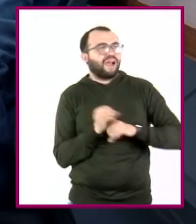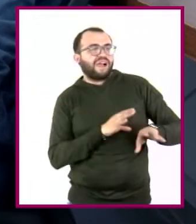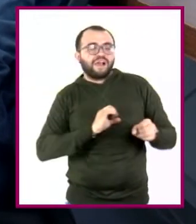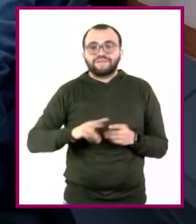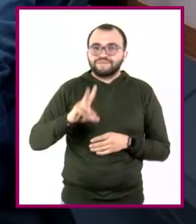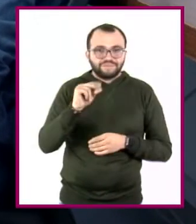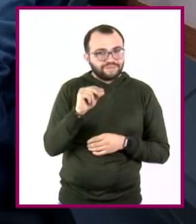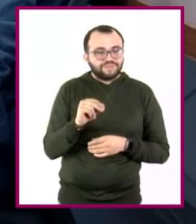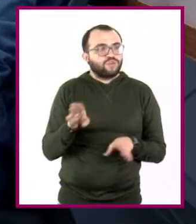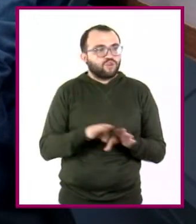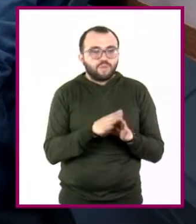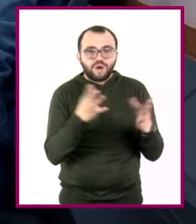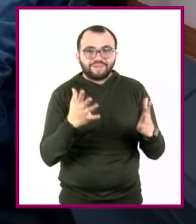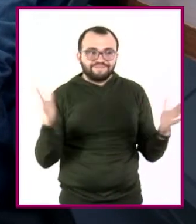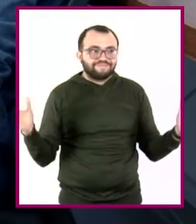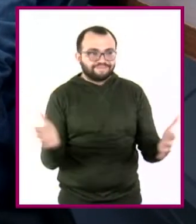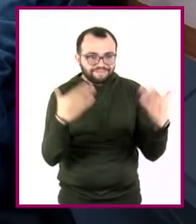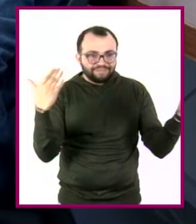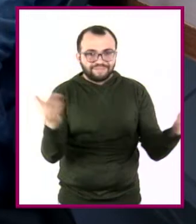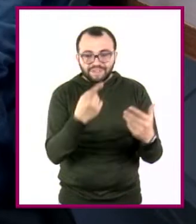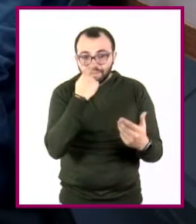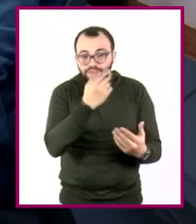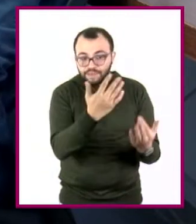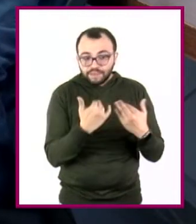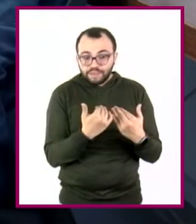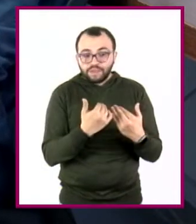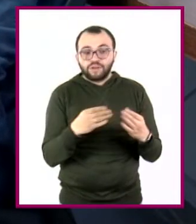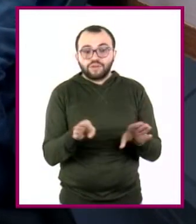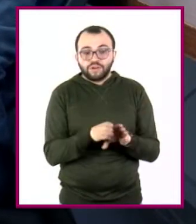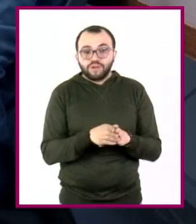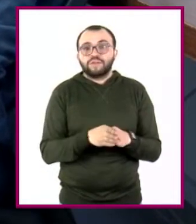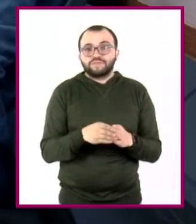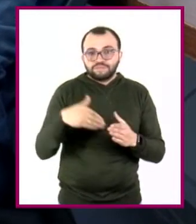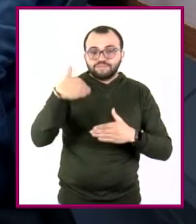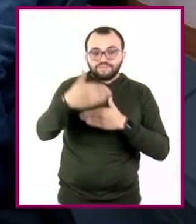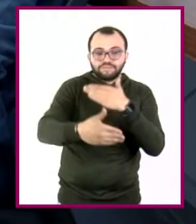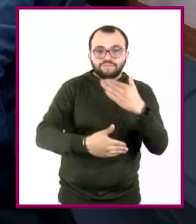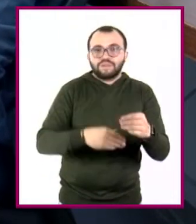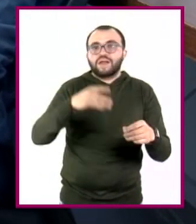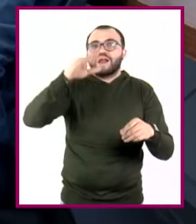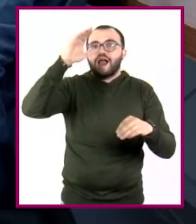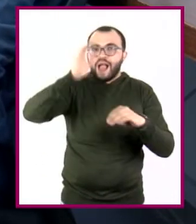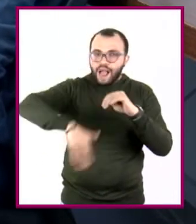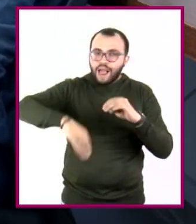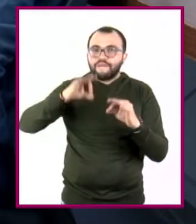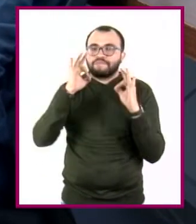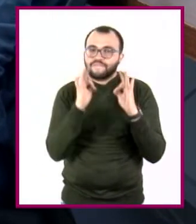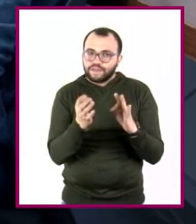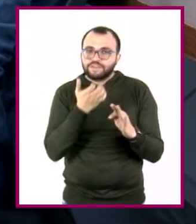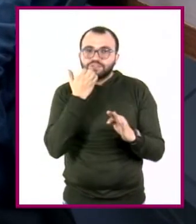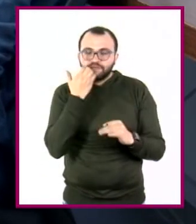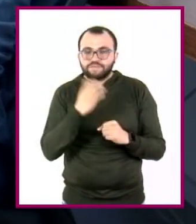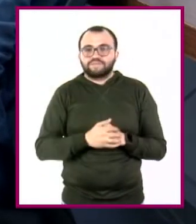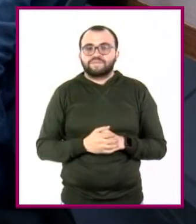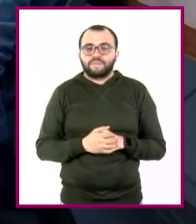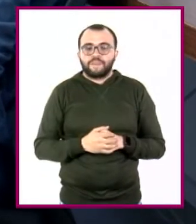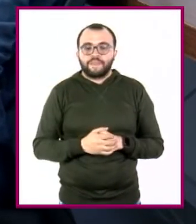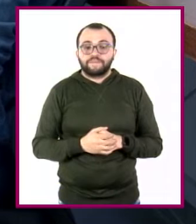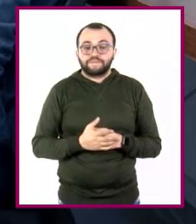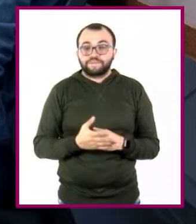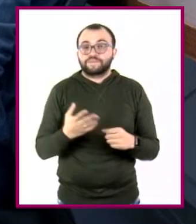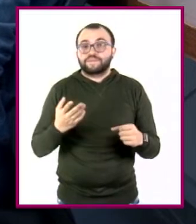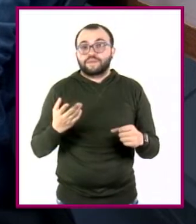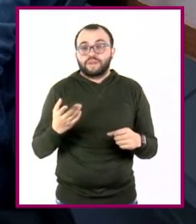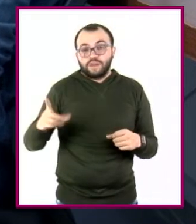en las escuelas para la permanencia y la conclusión de los ciclos escolares. Así es. El Estado